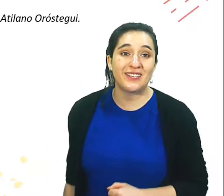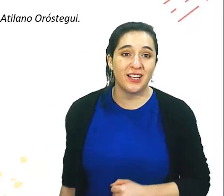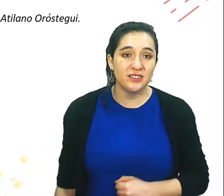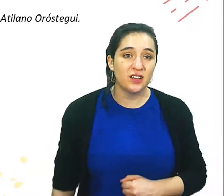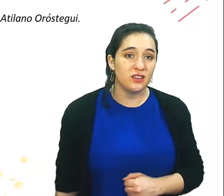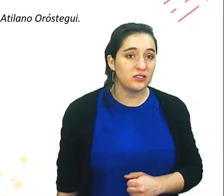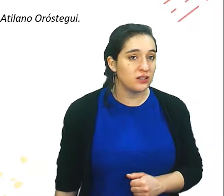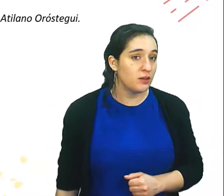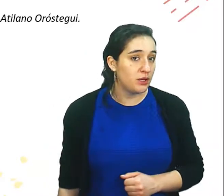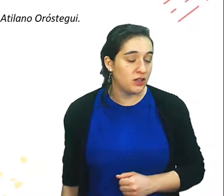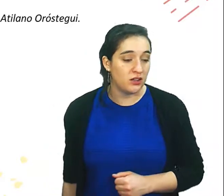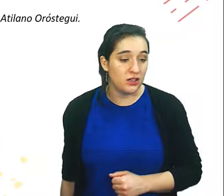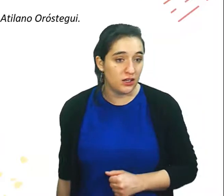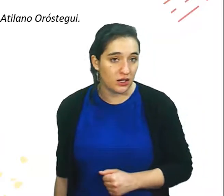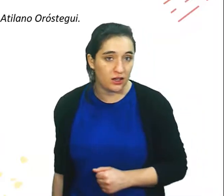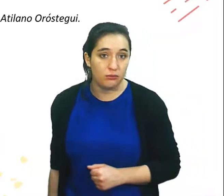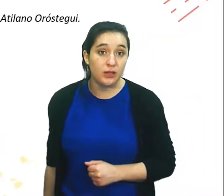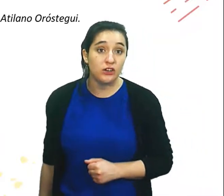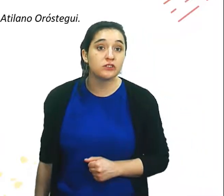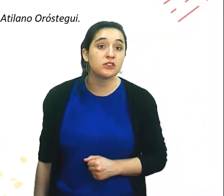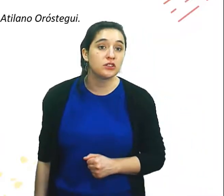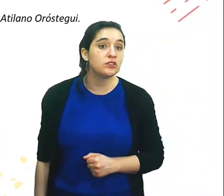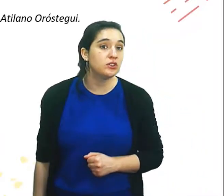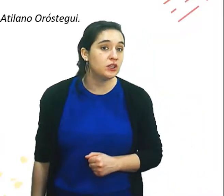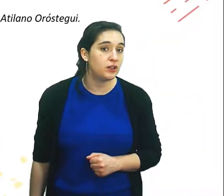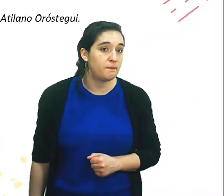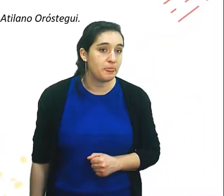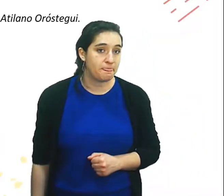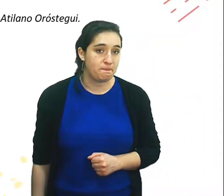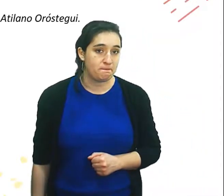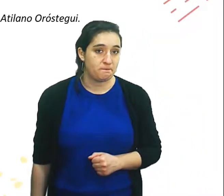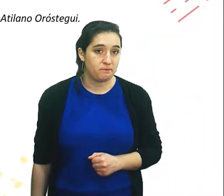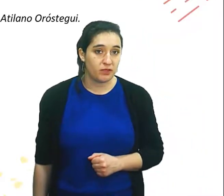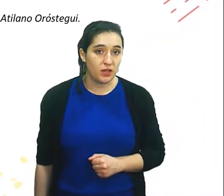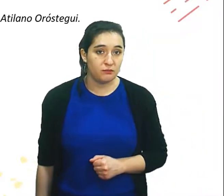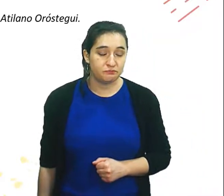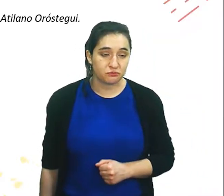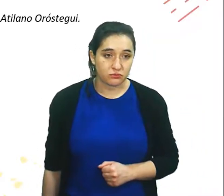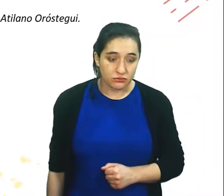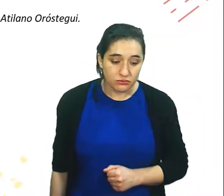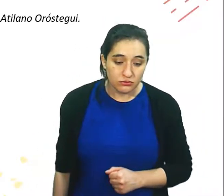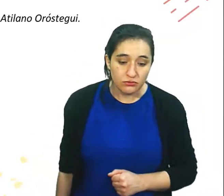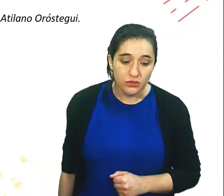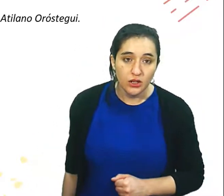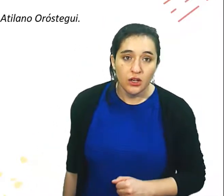la matanza de Santa María de Iquique en 1907. Ya.